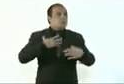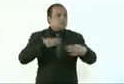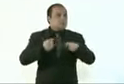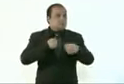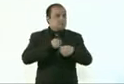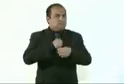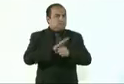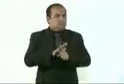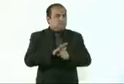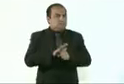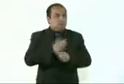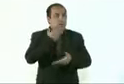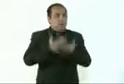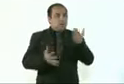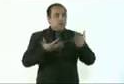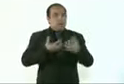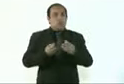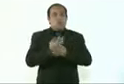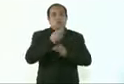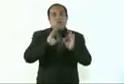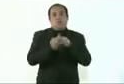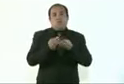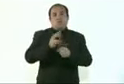Ahora estamos viviendo una variante que tiene